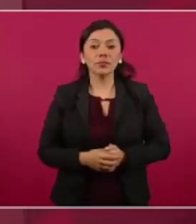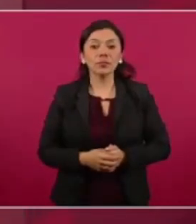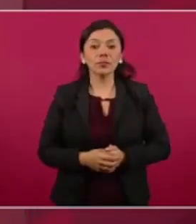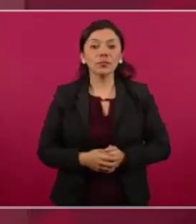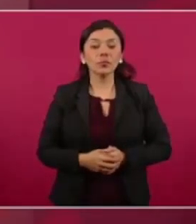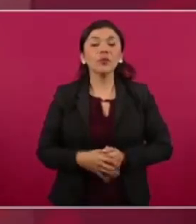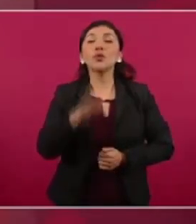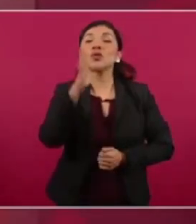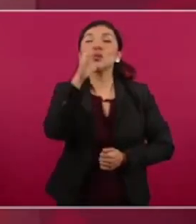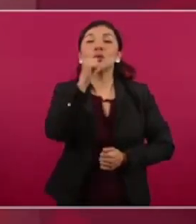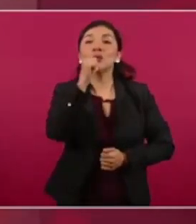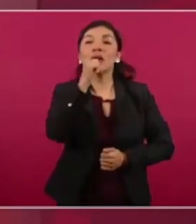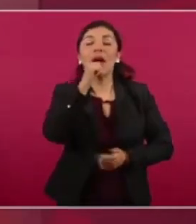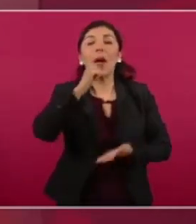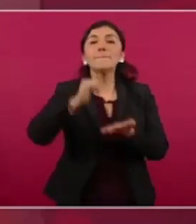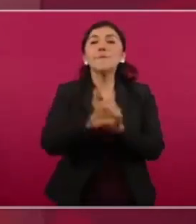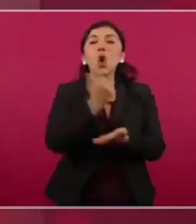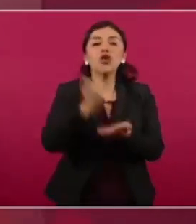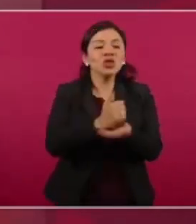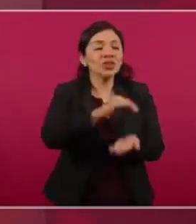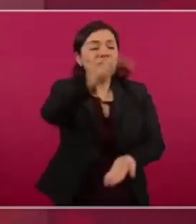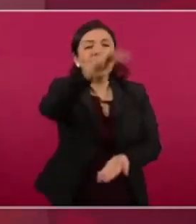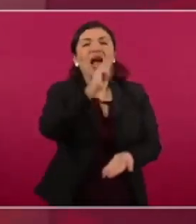vino nuevo en botellas viejas.